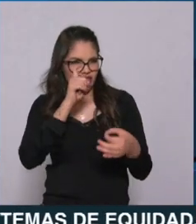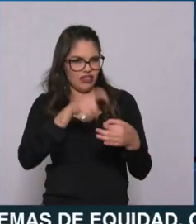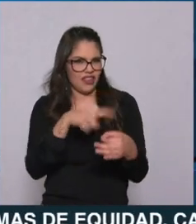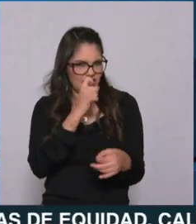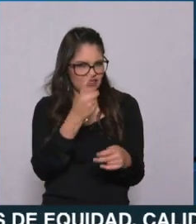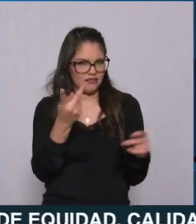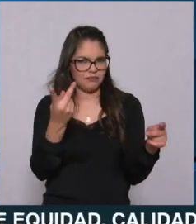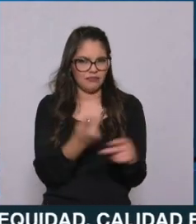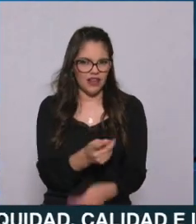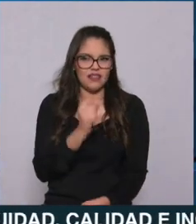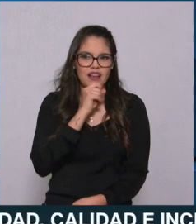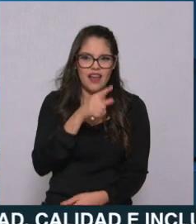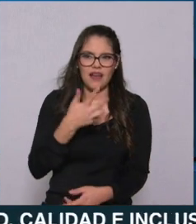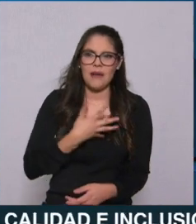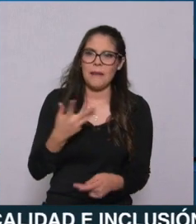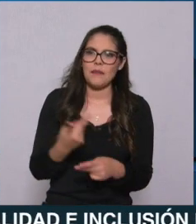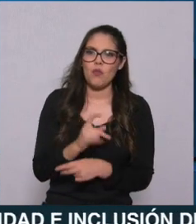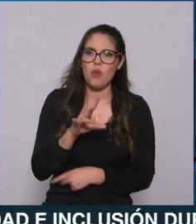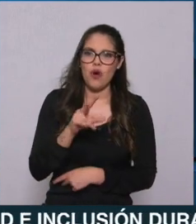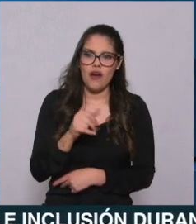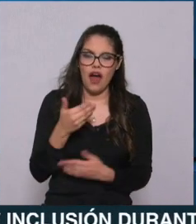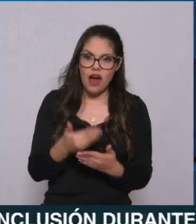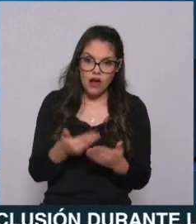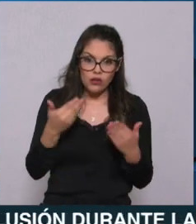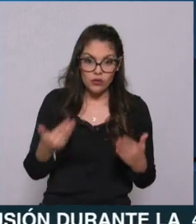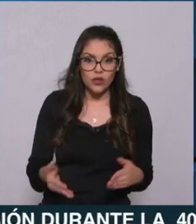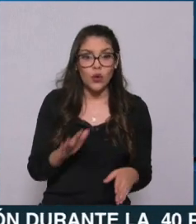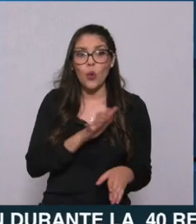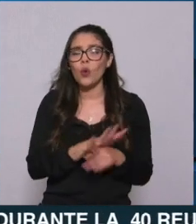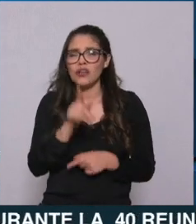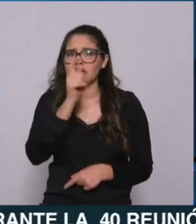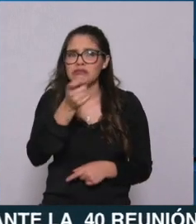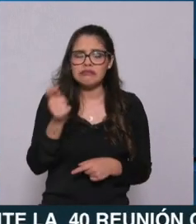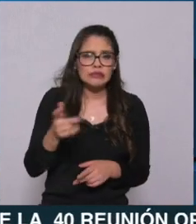sucediendo en Bolivia en la actualidad? ¿Y cuáles serían?